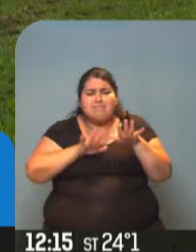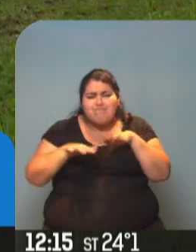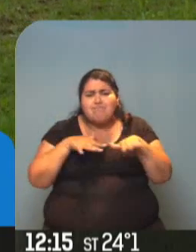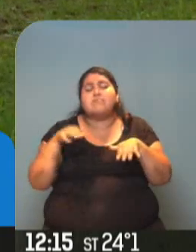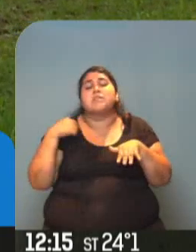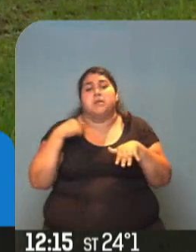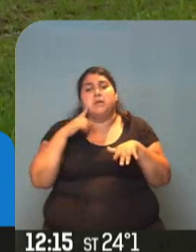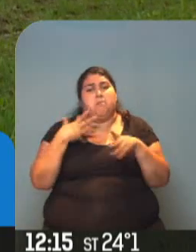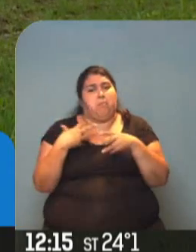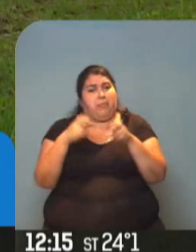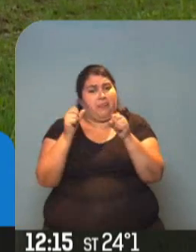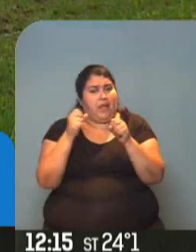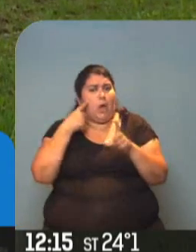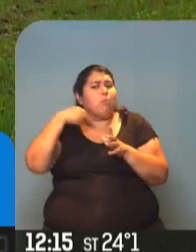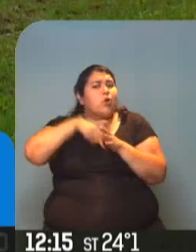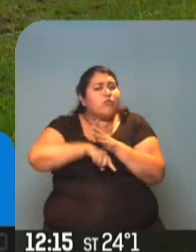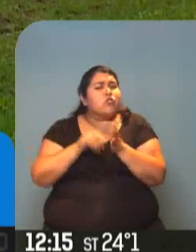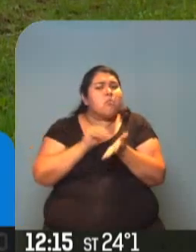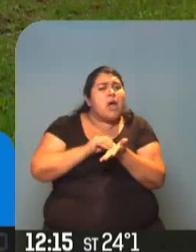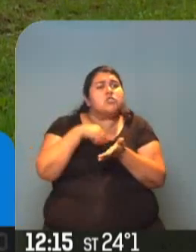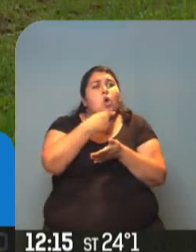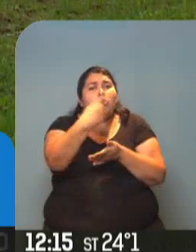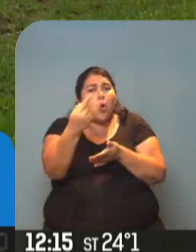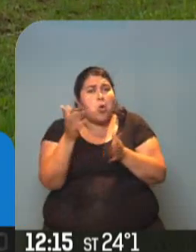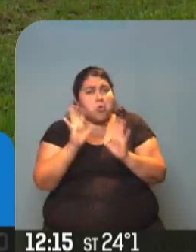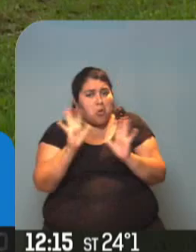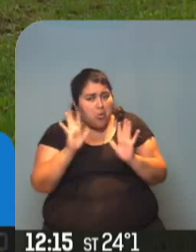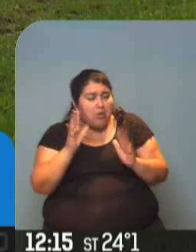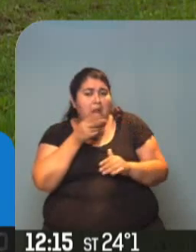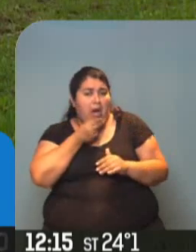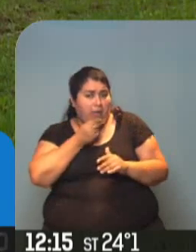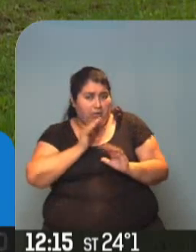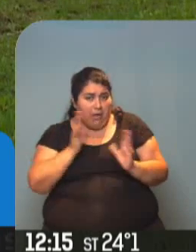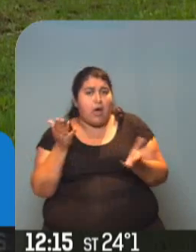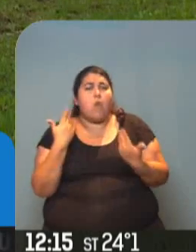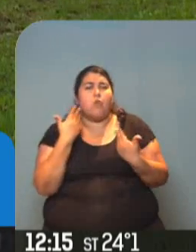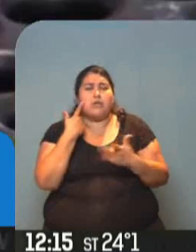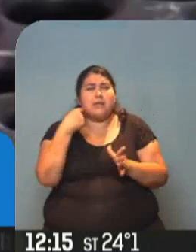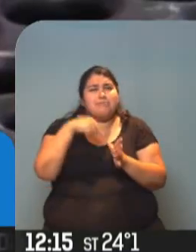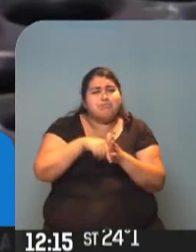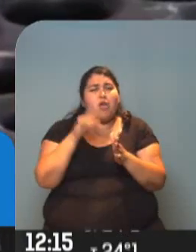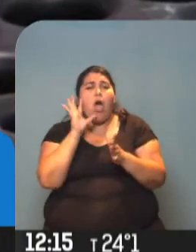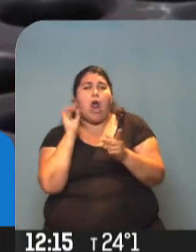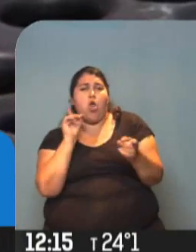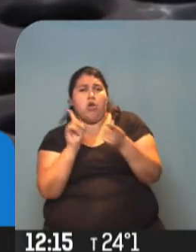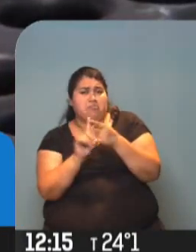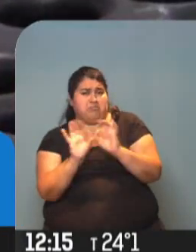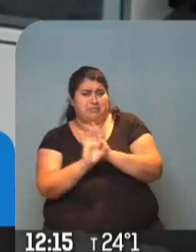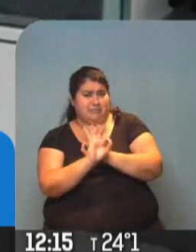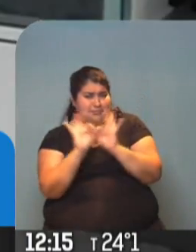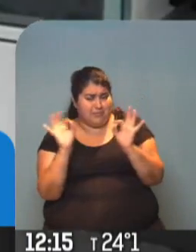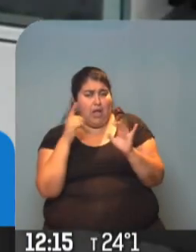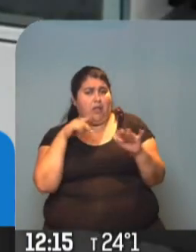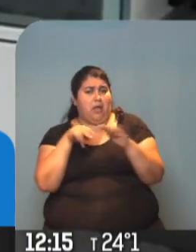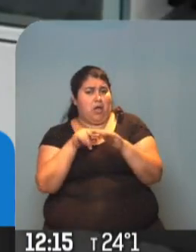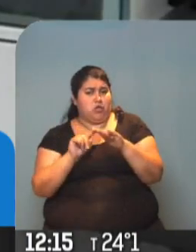este momento, ningún otro paciente afectado que pudiera estar de alguna manera relacionado con este caso que está internado